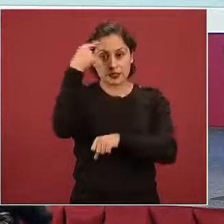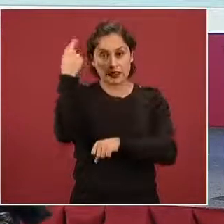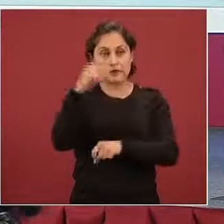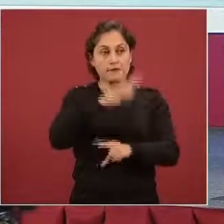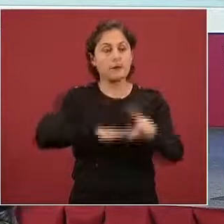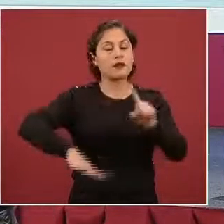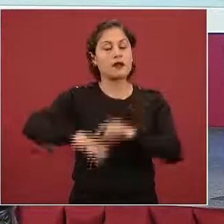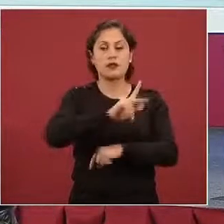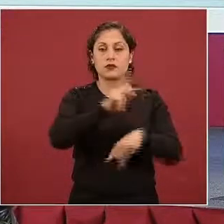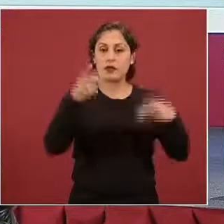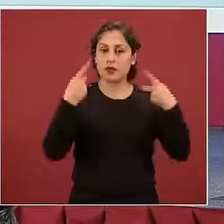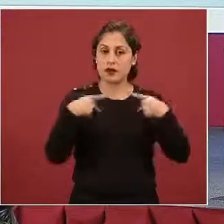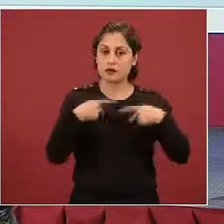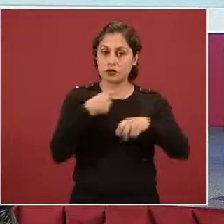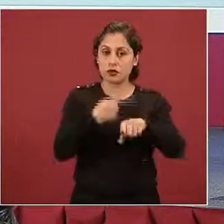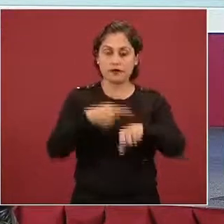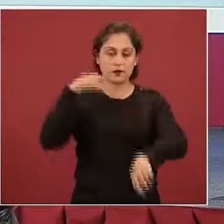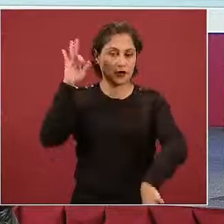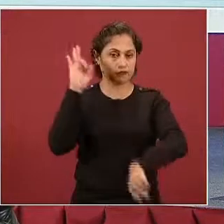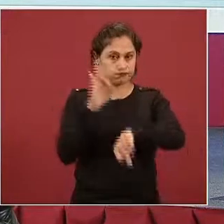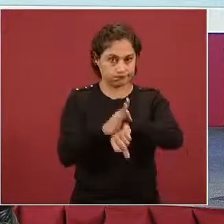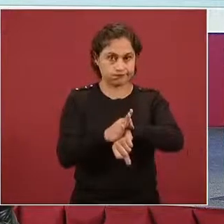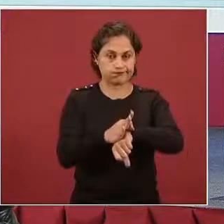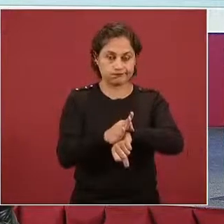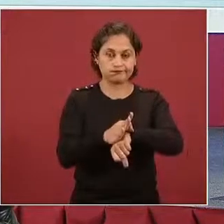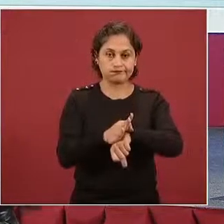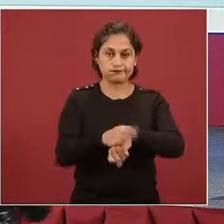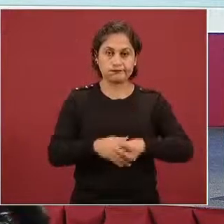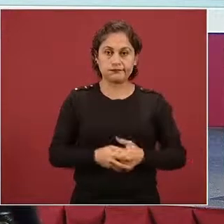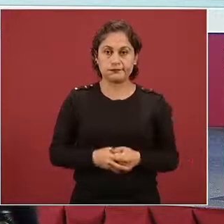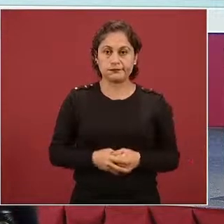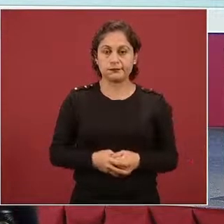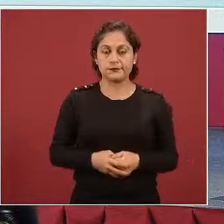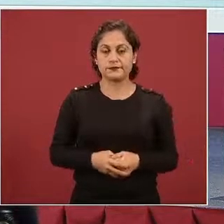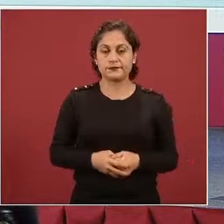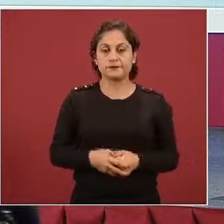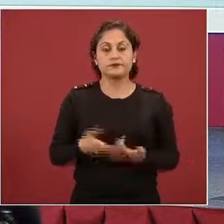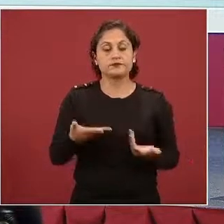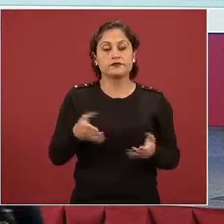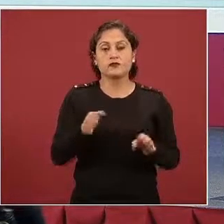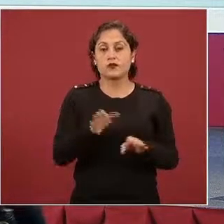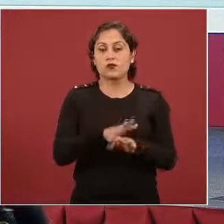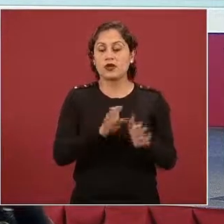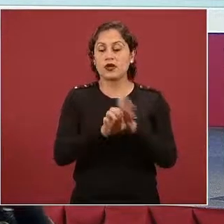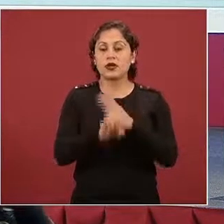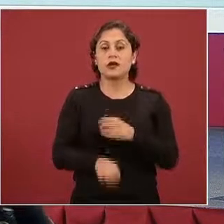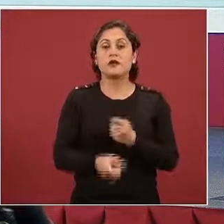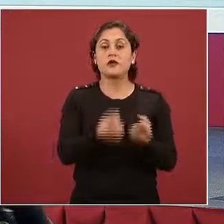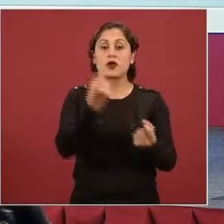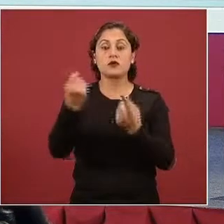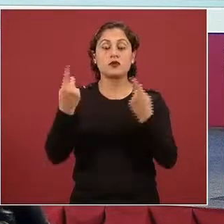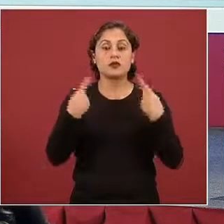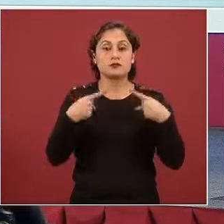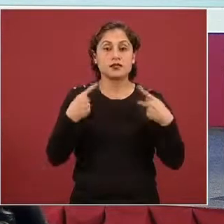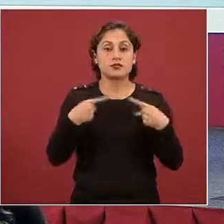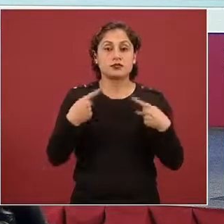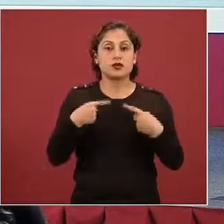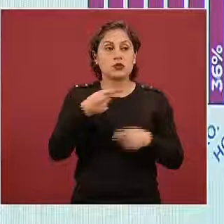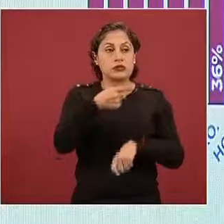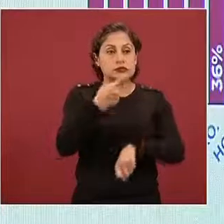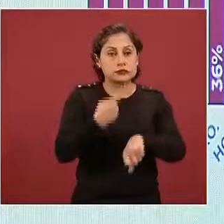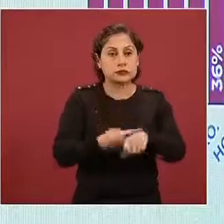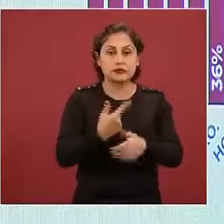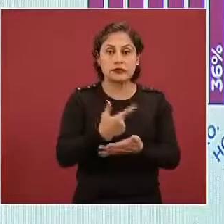la capacidad de atender a todas las personas que tuvieran médicamente criterios para ser